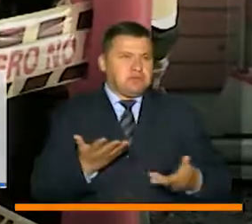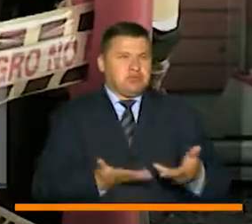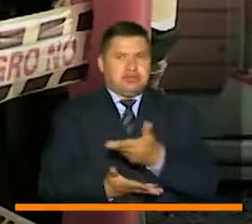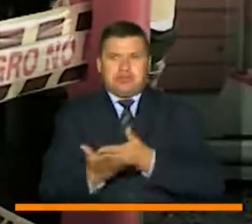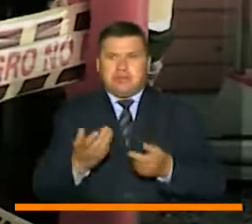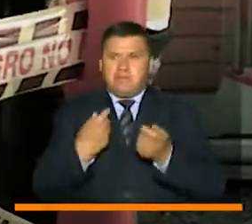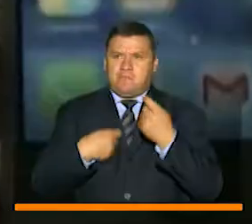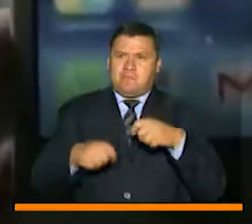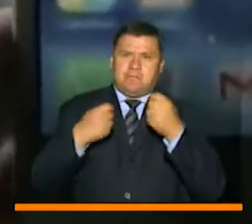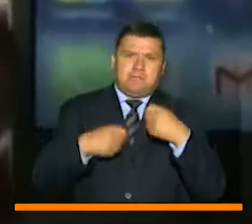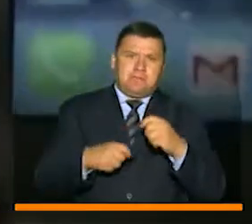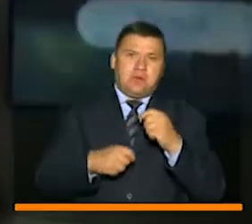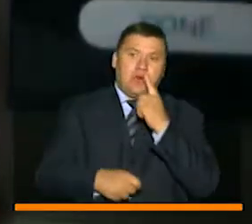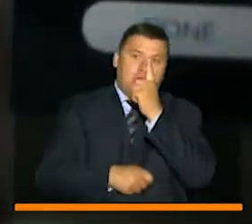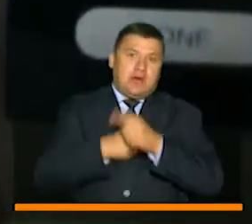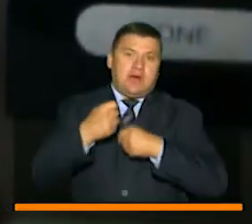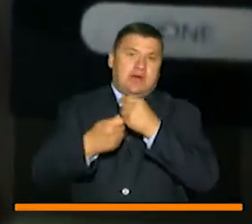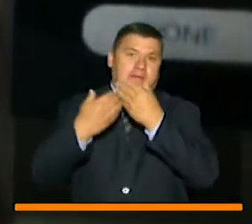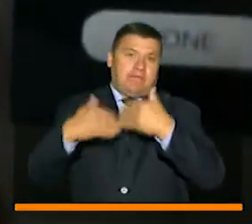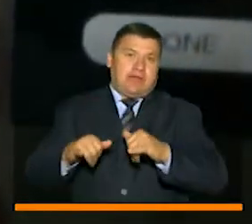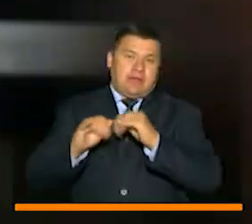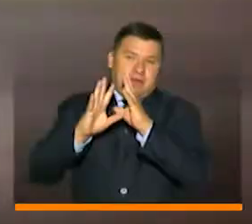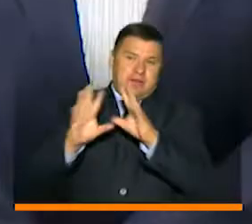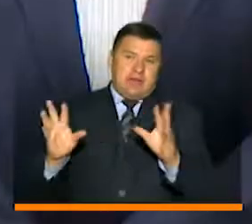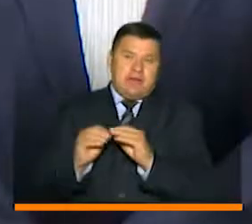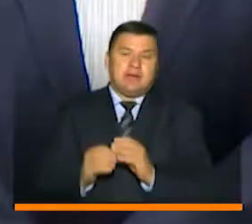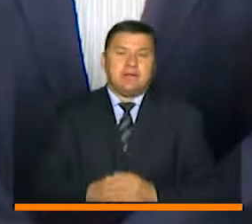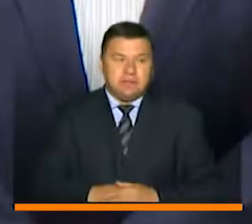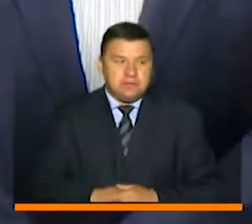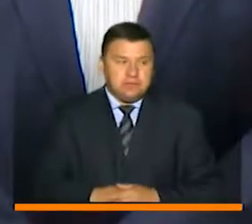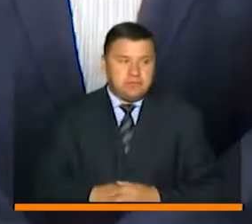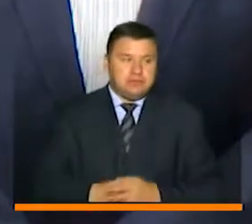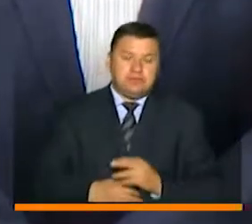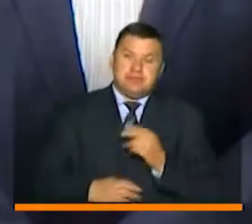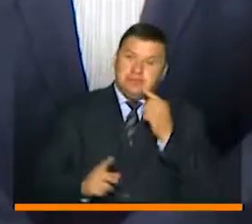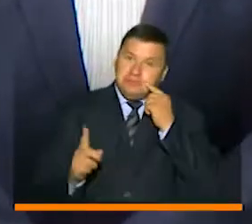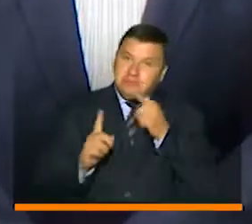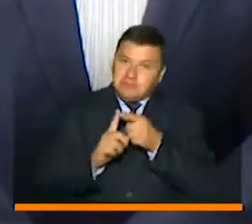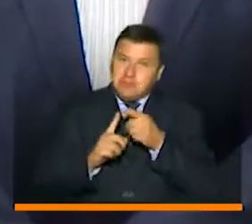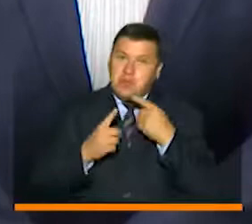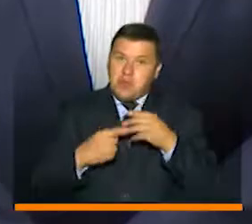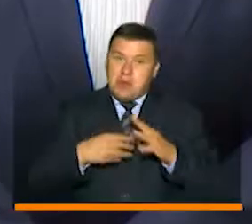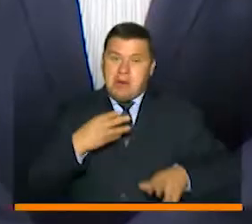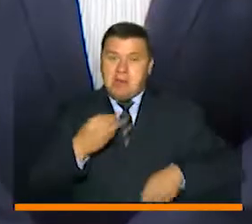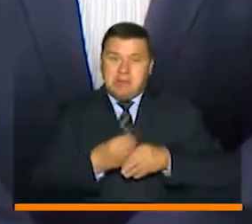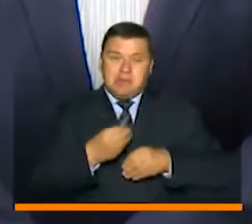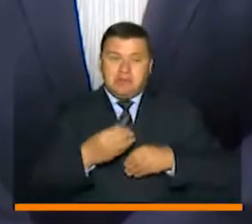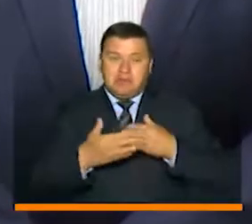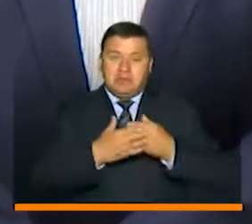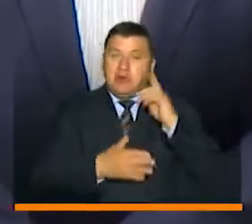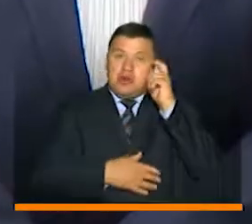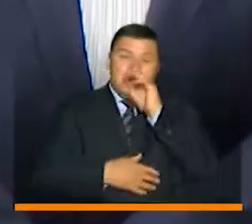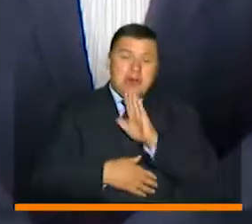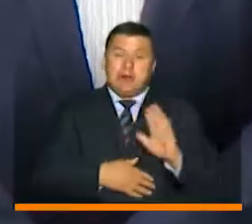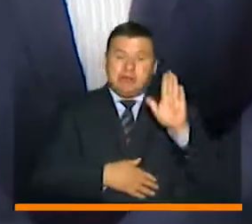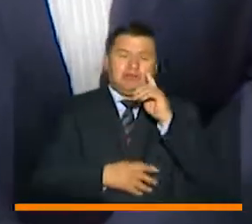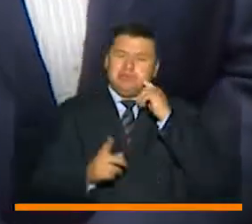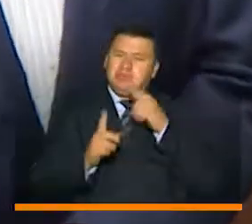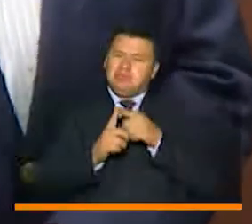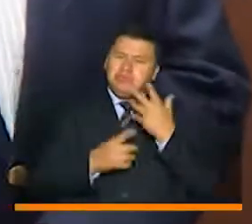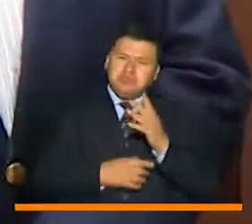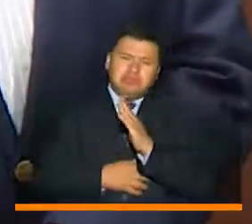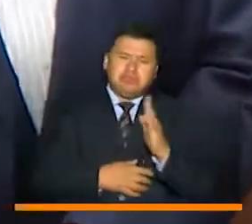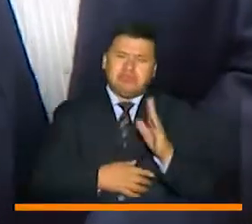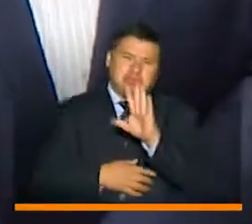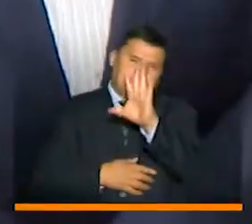dinamizar las ventas de fin de año en el país. La estimación que nosotros hemos hecho de movilización adicional a la que hace el gobierno nacional estaría en por